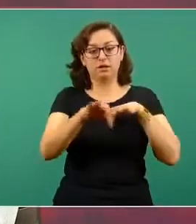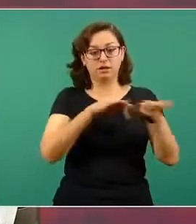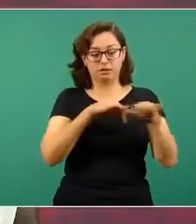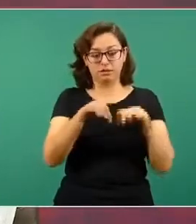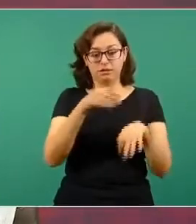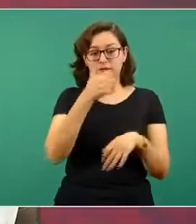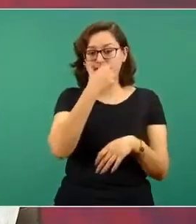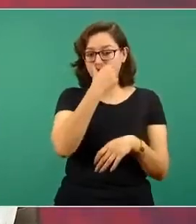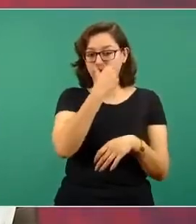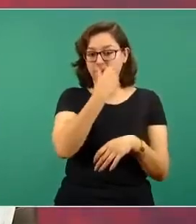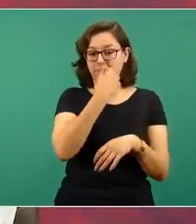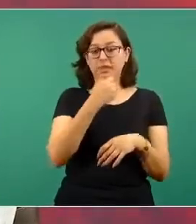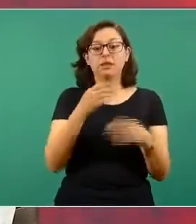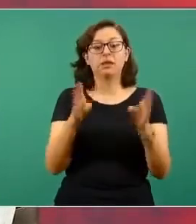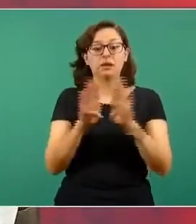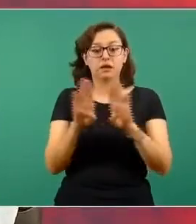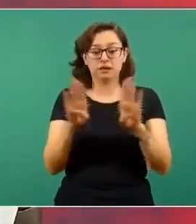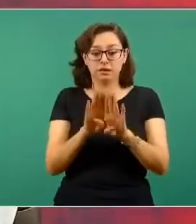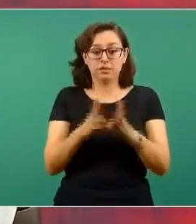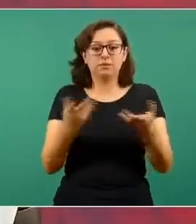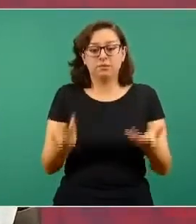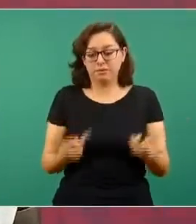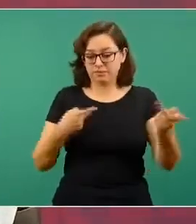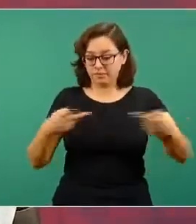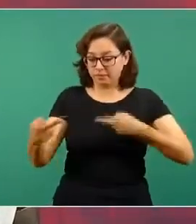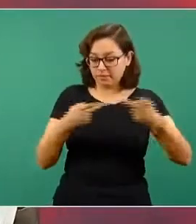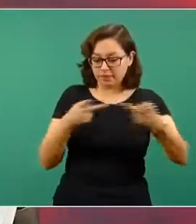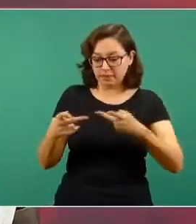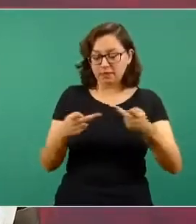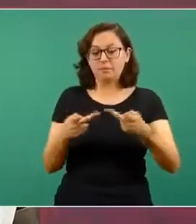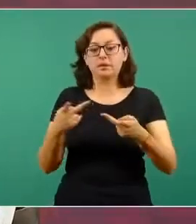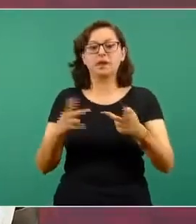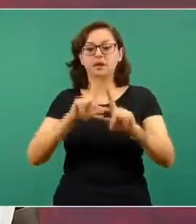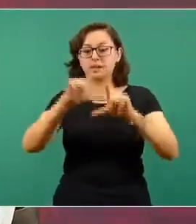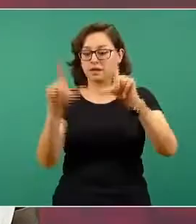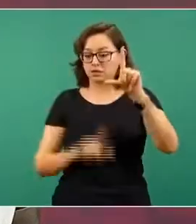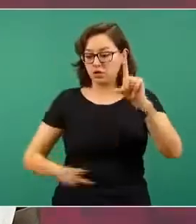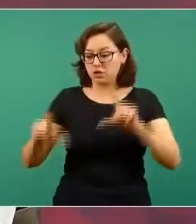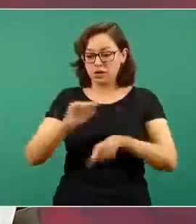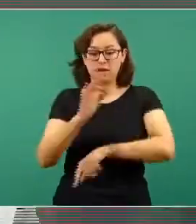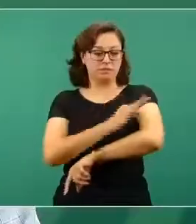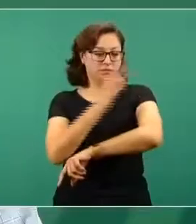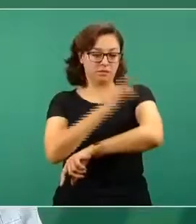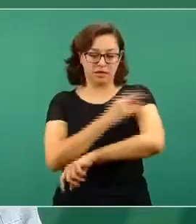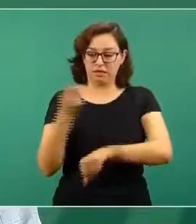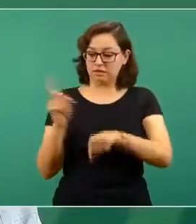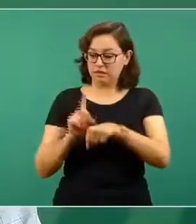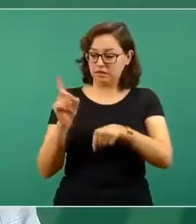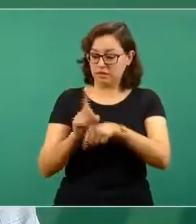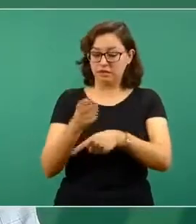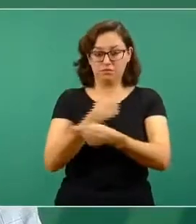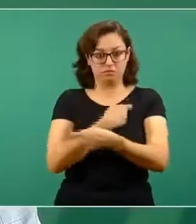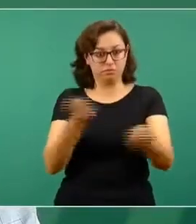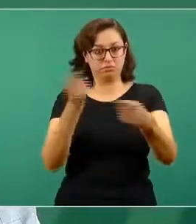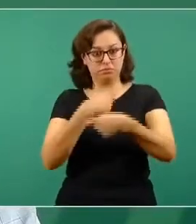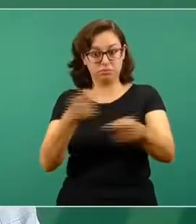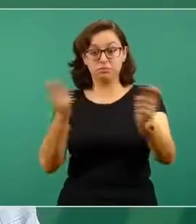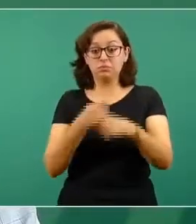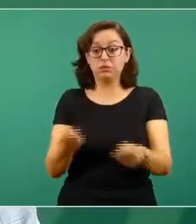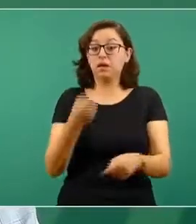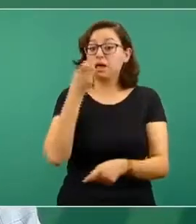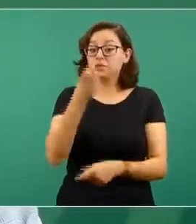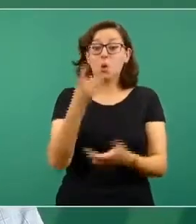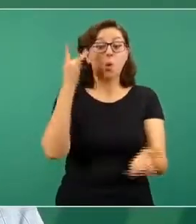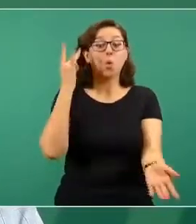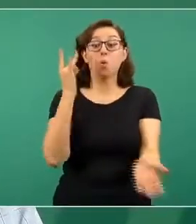través de la Estrategia Nacional de Vacunación, que es la que día con día actualizamos actualmente. Ese es un primer punto y es importante